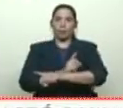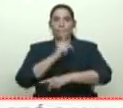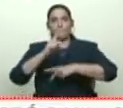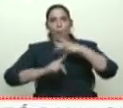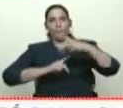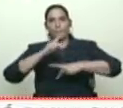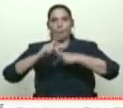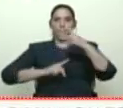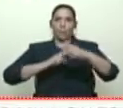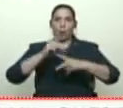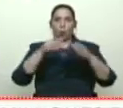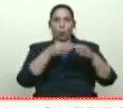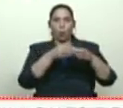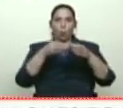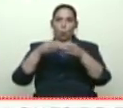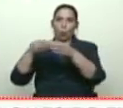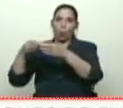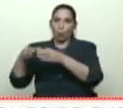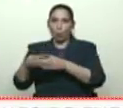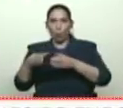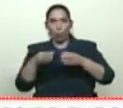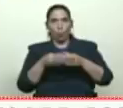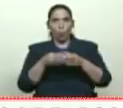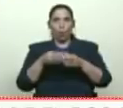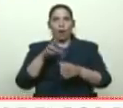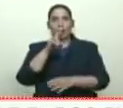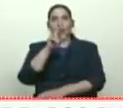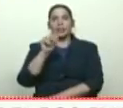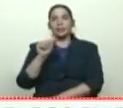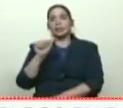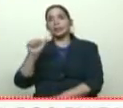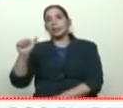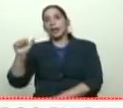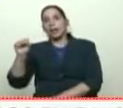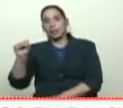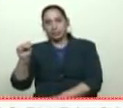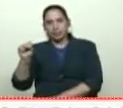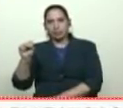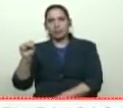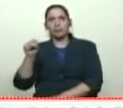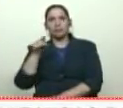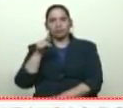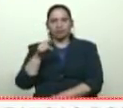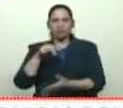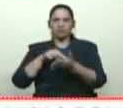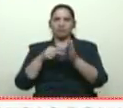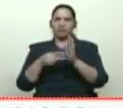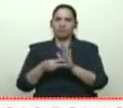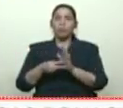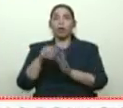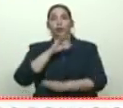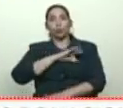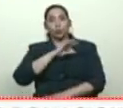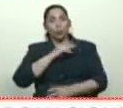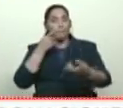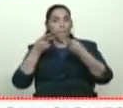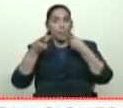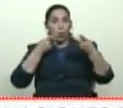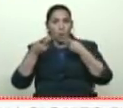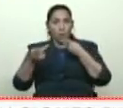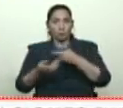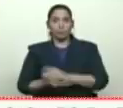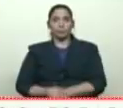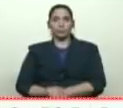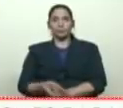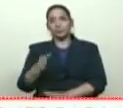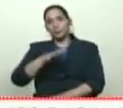de conformación de la RAP, que es la red de articulación sociopolítica, ¿verdad?, a